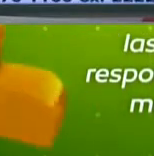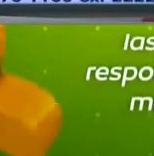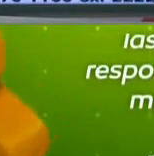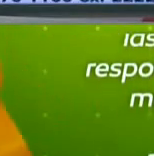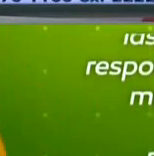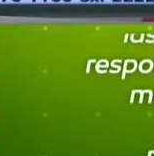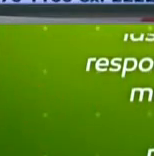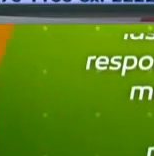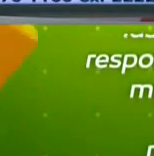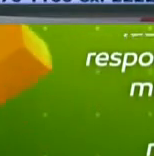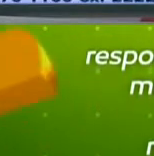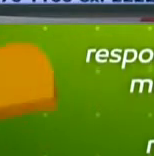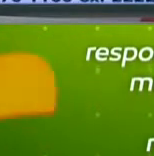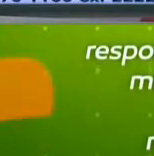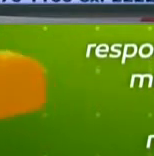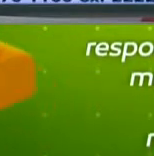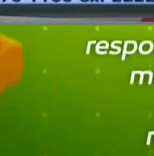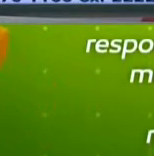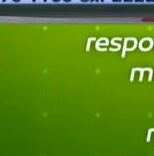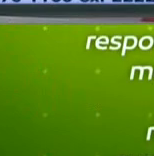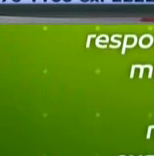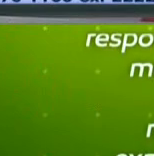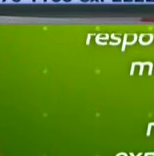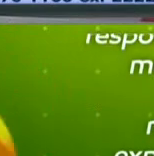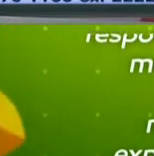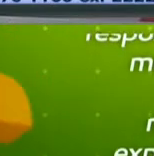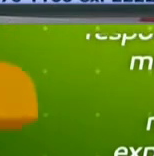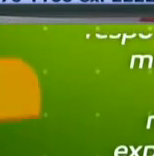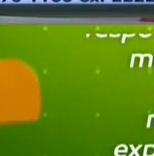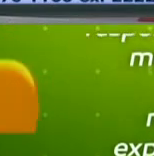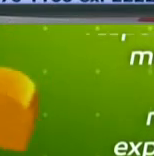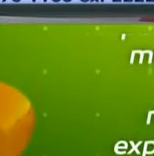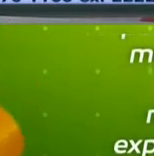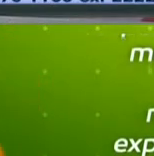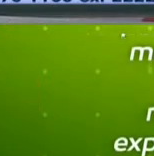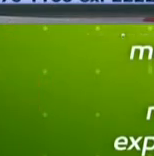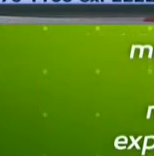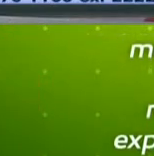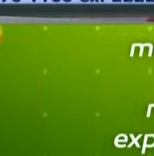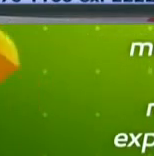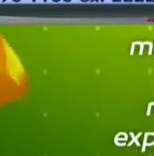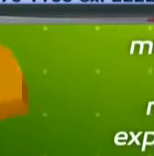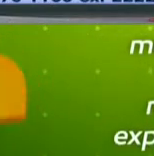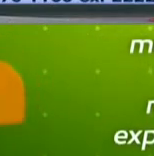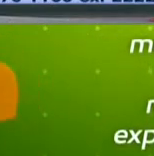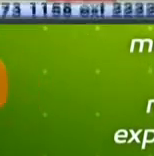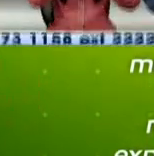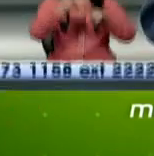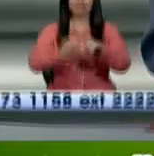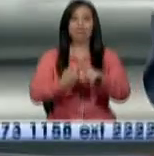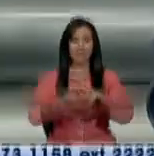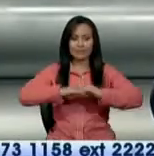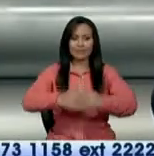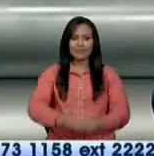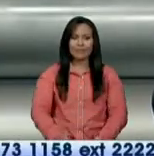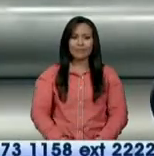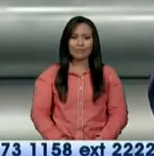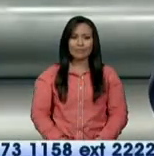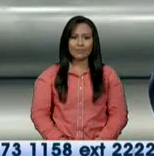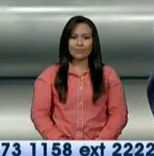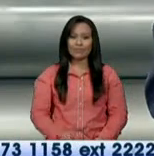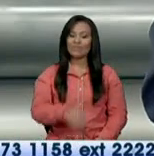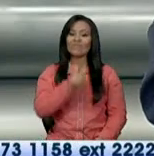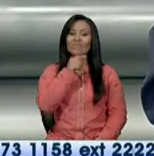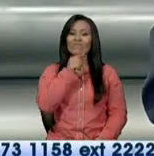denunció la progenitora de la menor. La niña tiene 6 meses de embarazo y